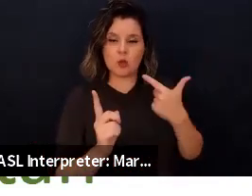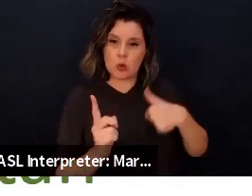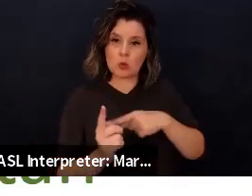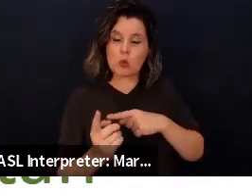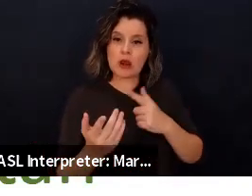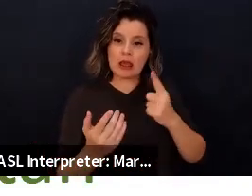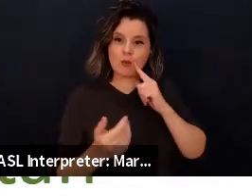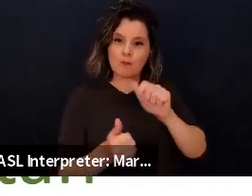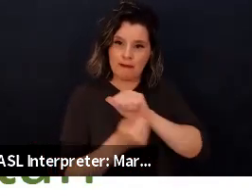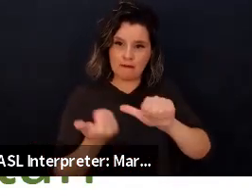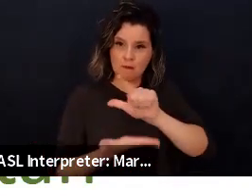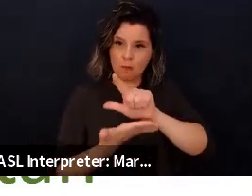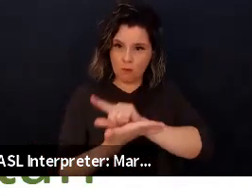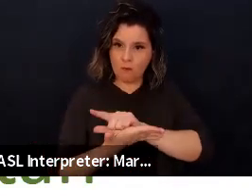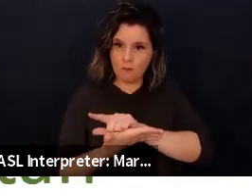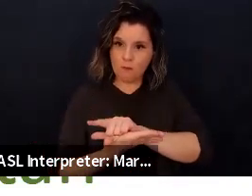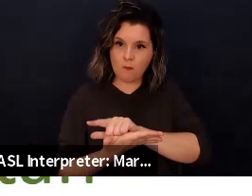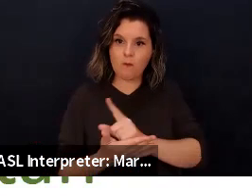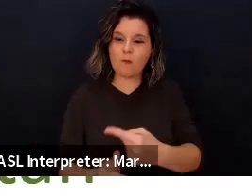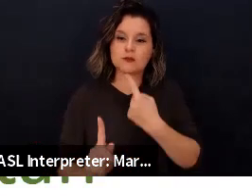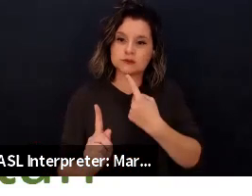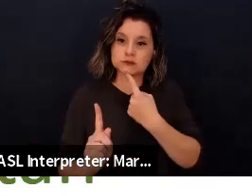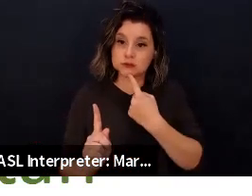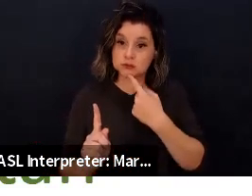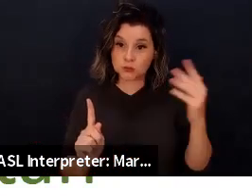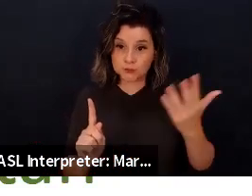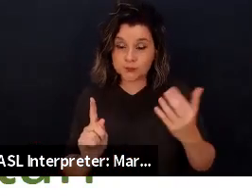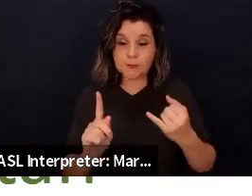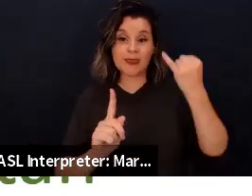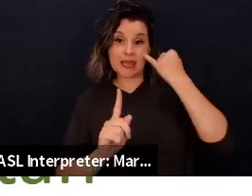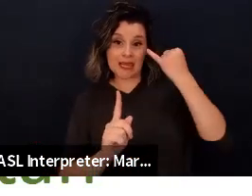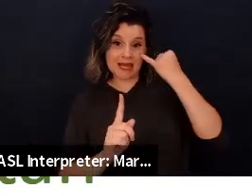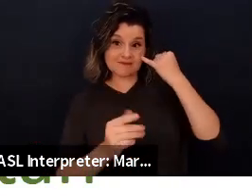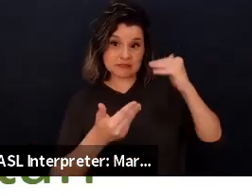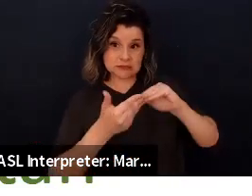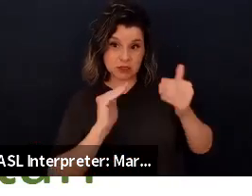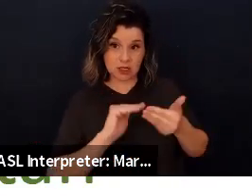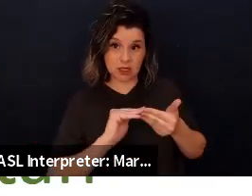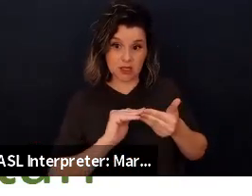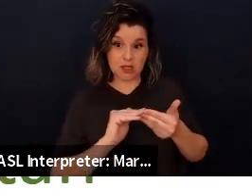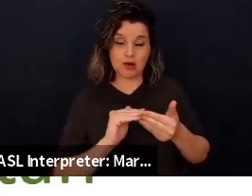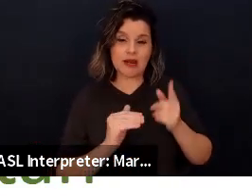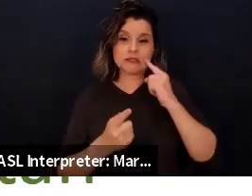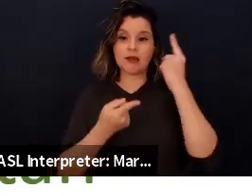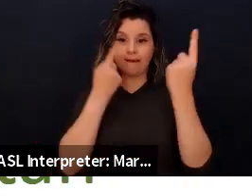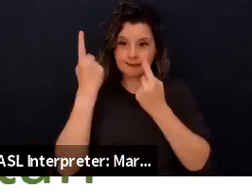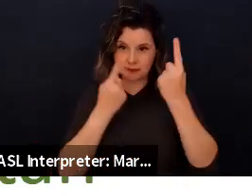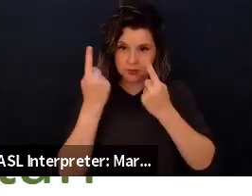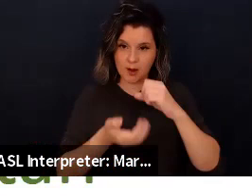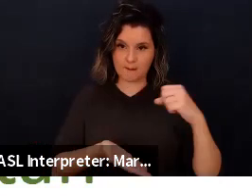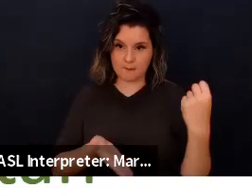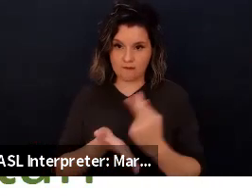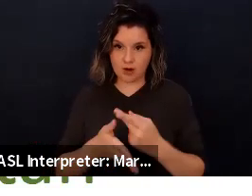una ley que dice que si una ciudad está considerando aprobar un